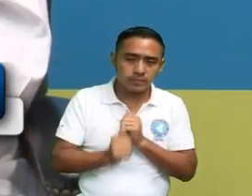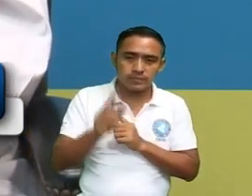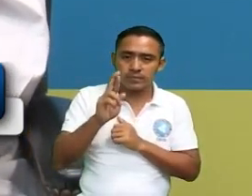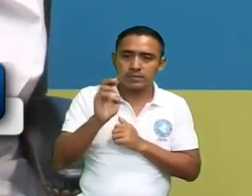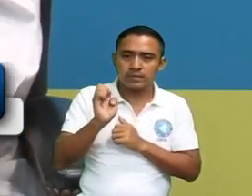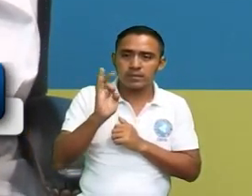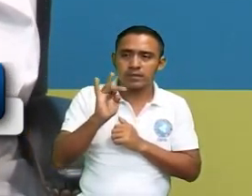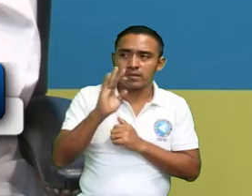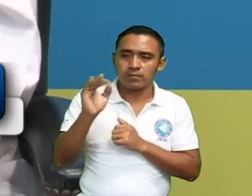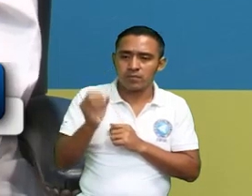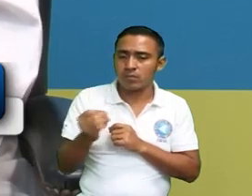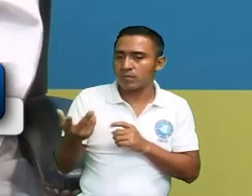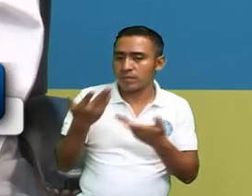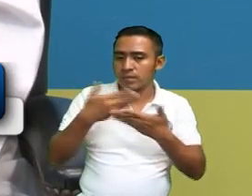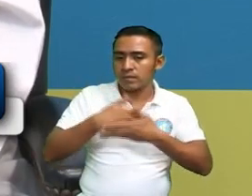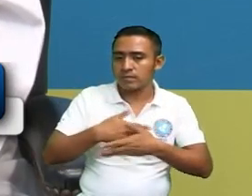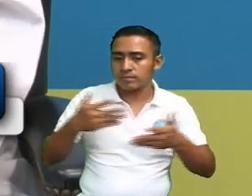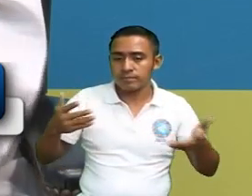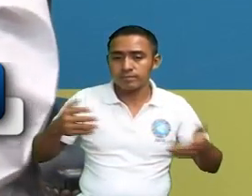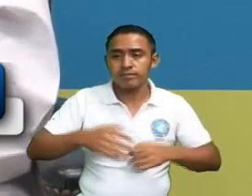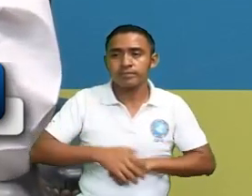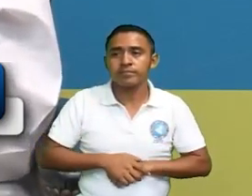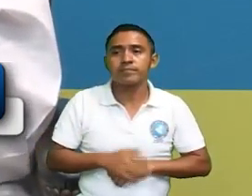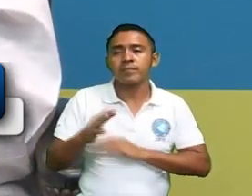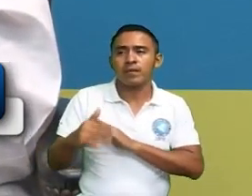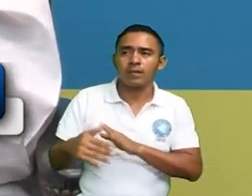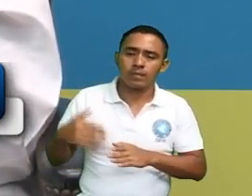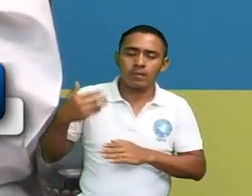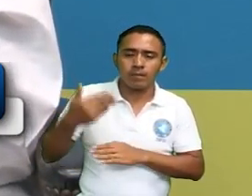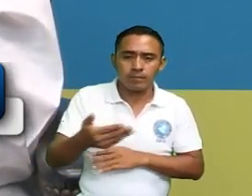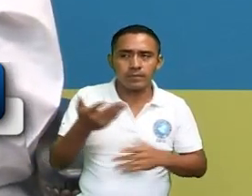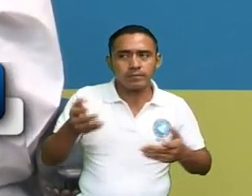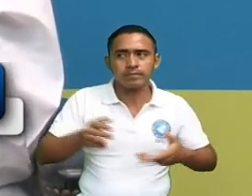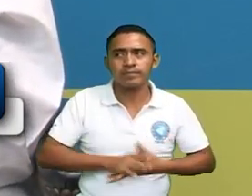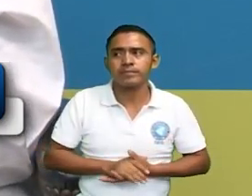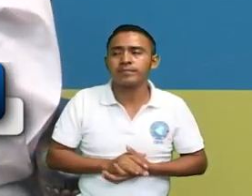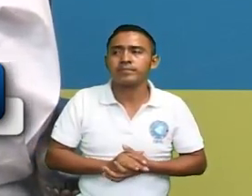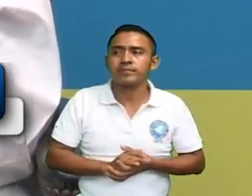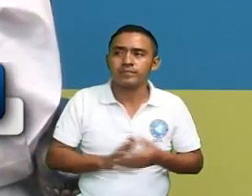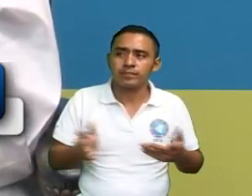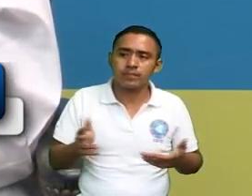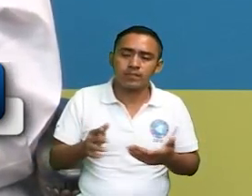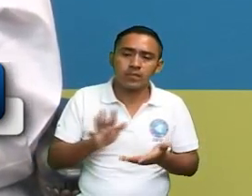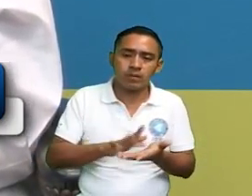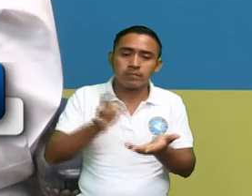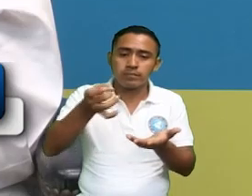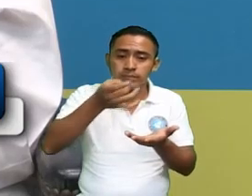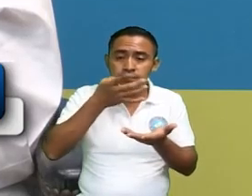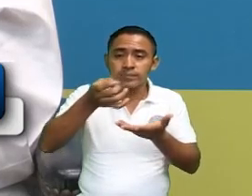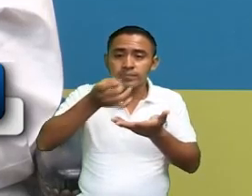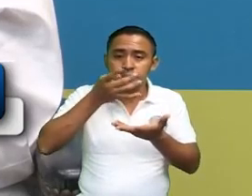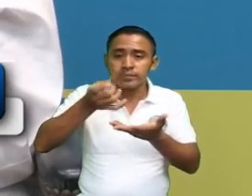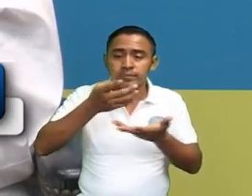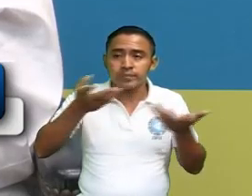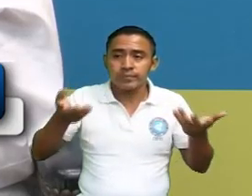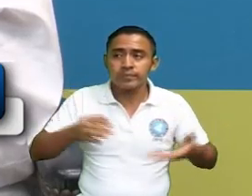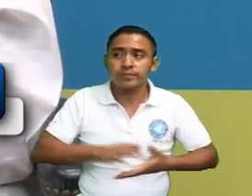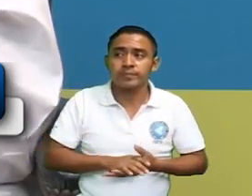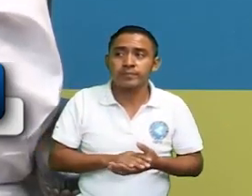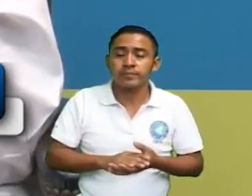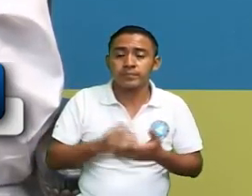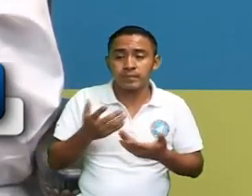todo en la noche, como le digo, nocturno. Posteriormente a eso, pues lógicamente viene la medicación, la medicación que ya